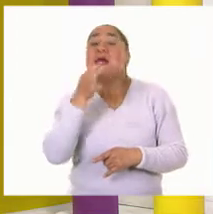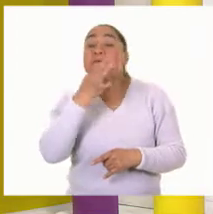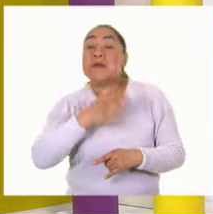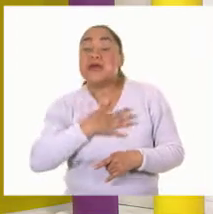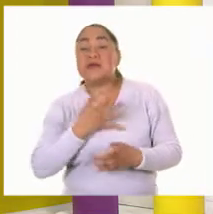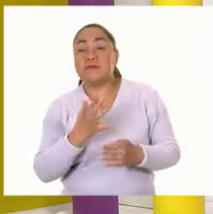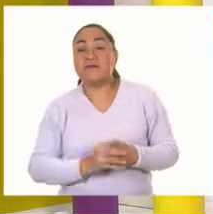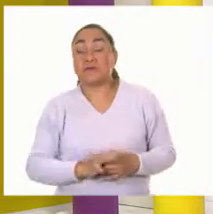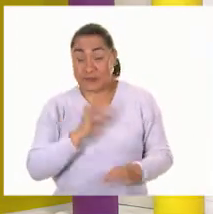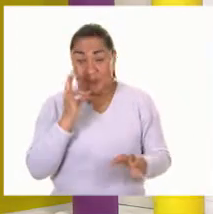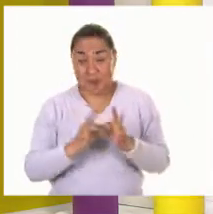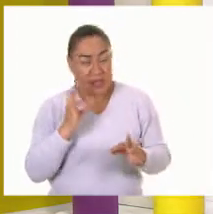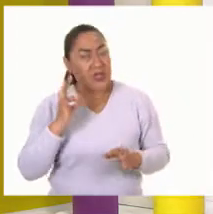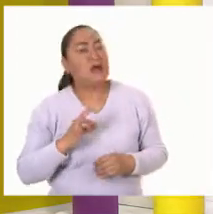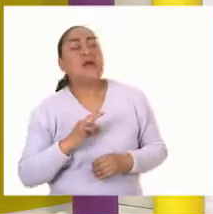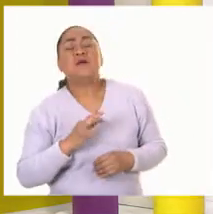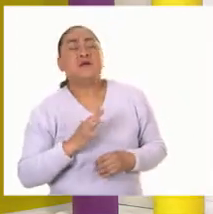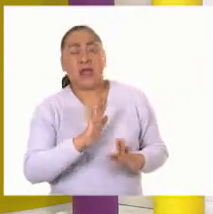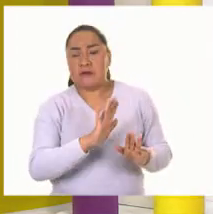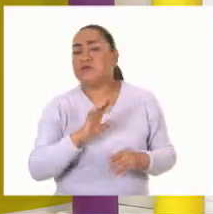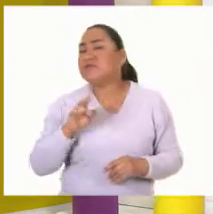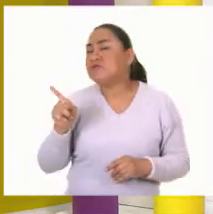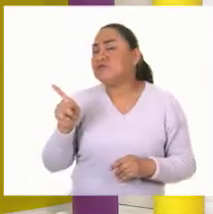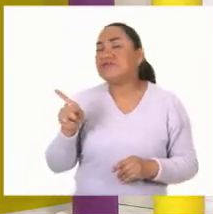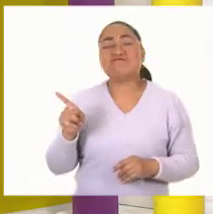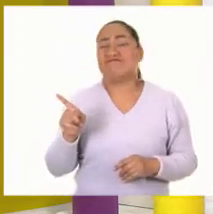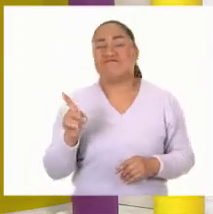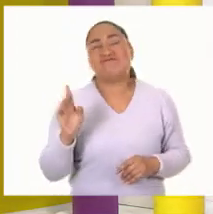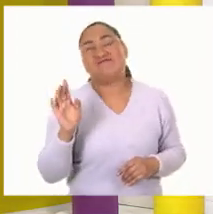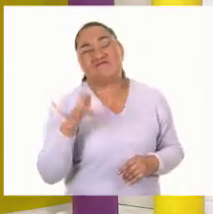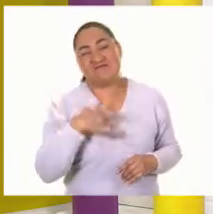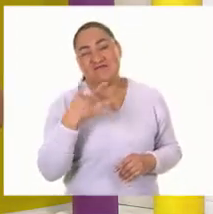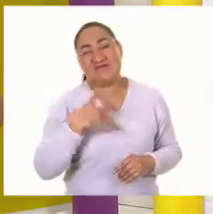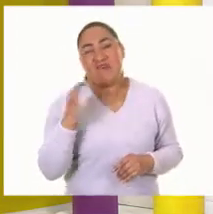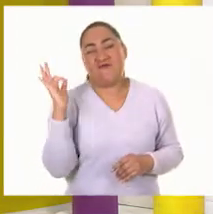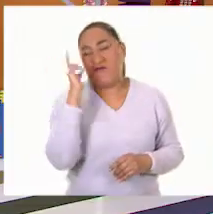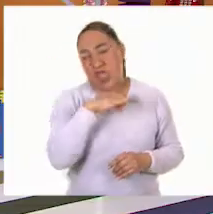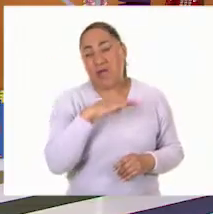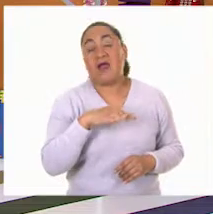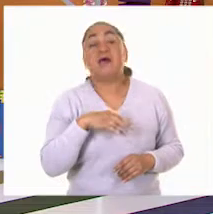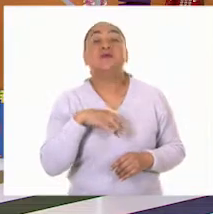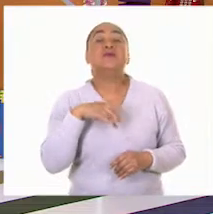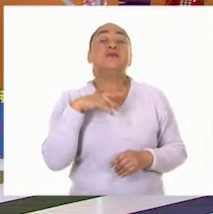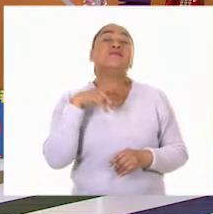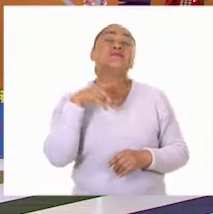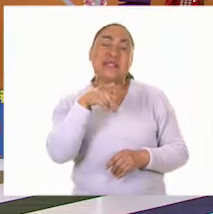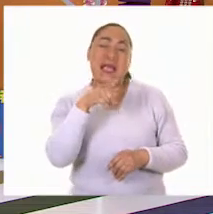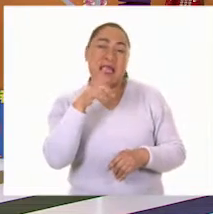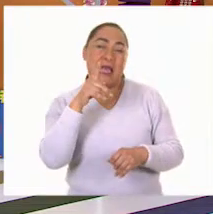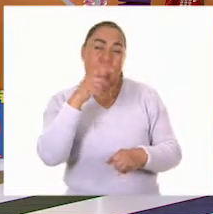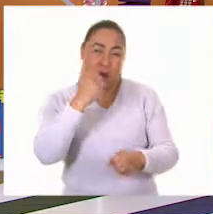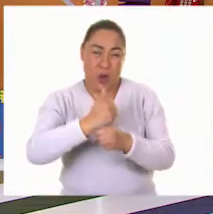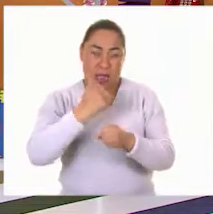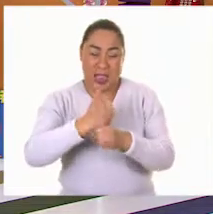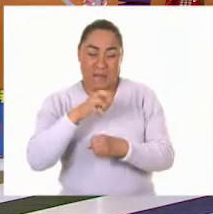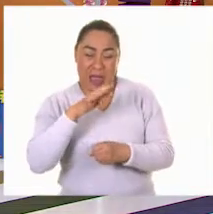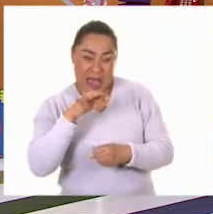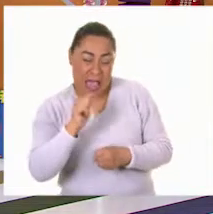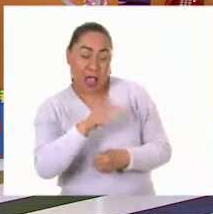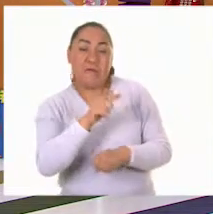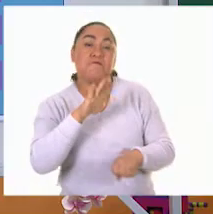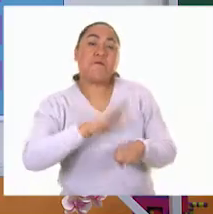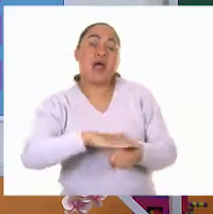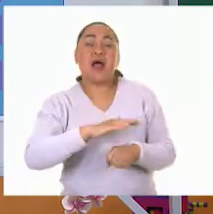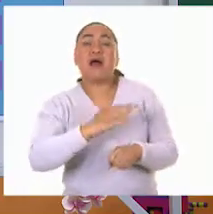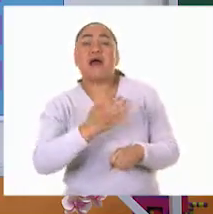a ver vamos a ver Erick tú que opinas yo opino que es falso la abuelita María disfrutaba de otros aspectos de la feria muy bien entonces